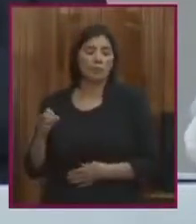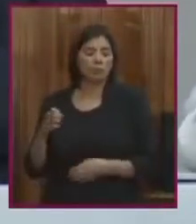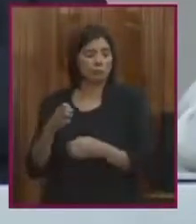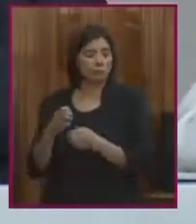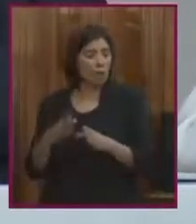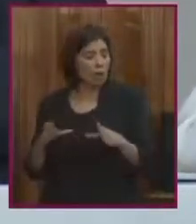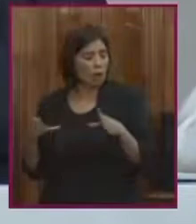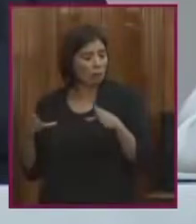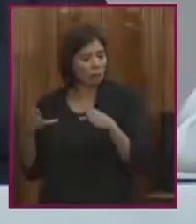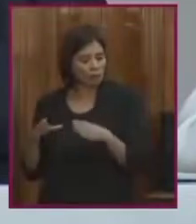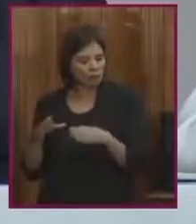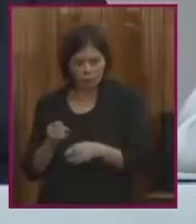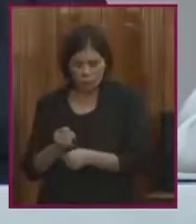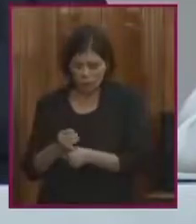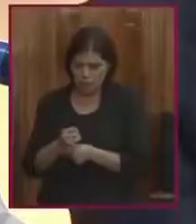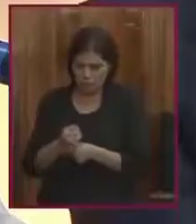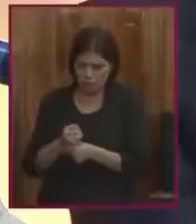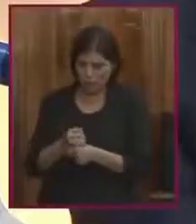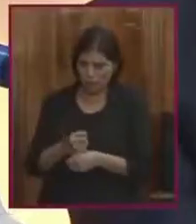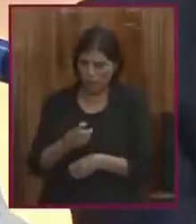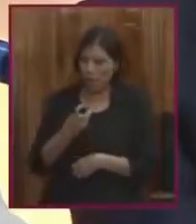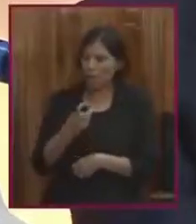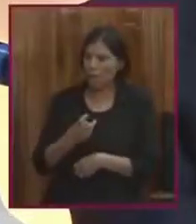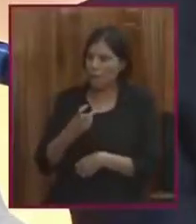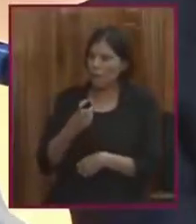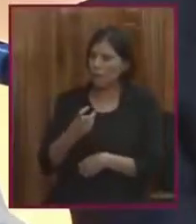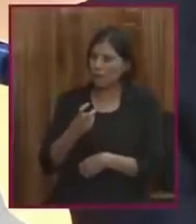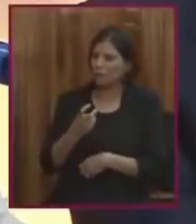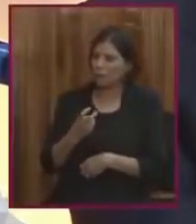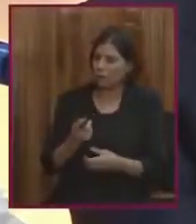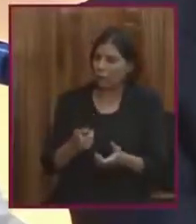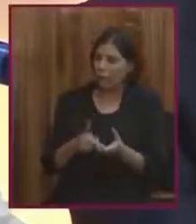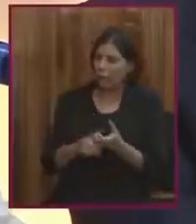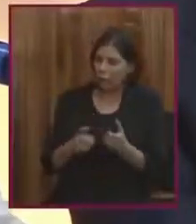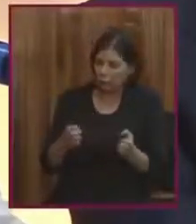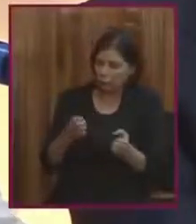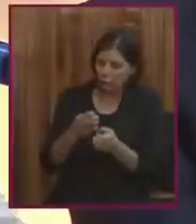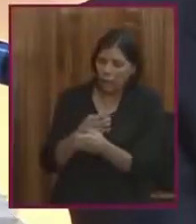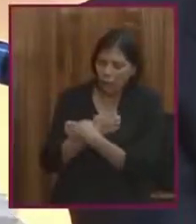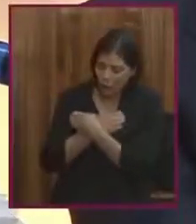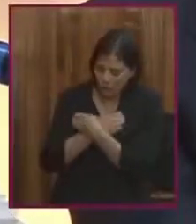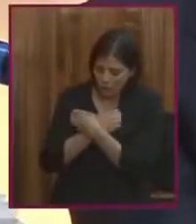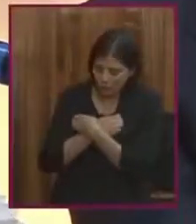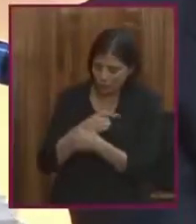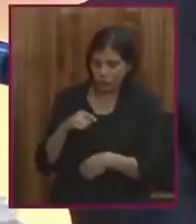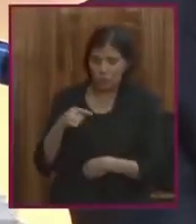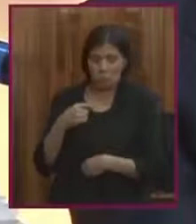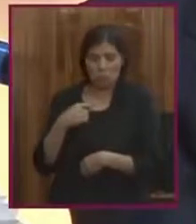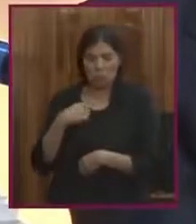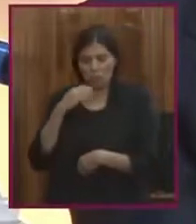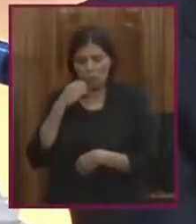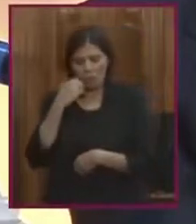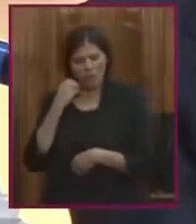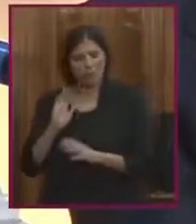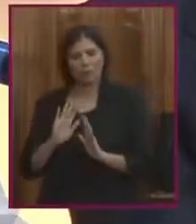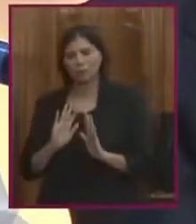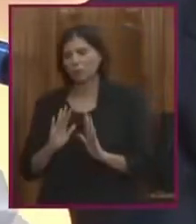académica, que también es parte de la educación. Yo quisiera, para